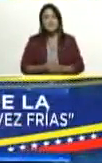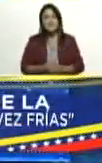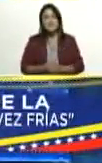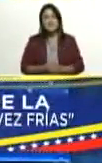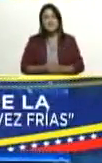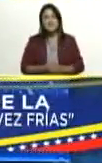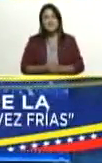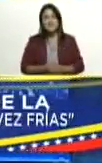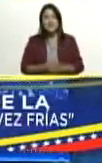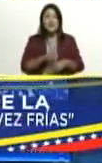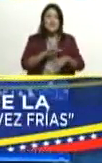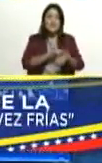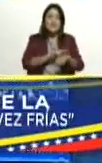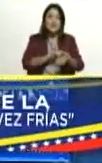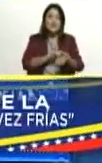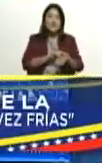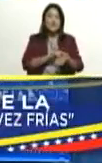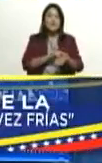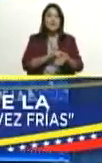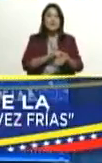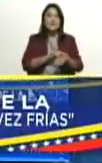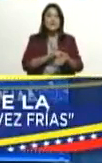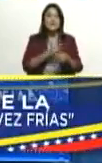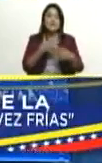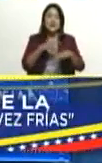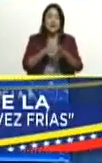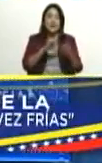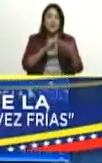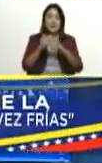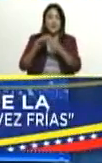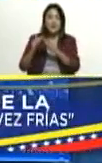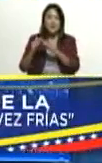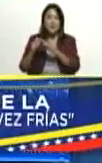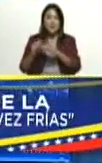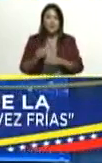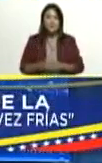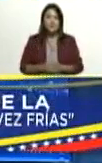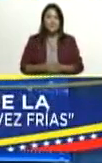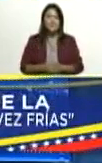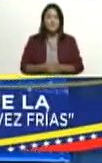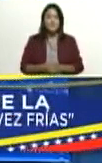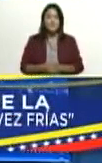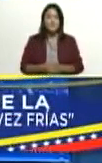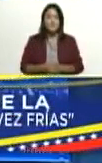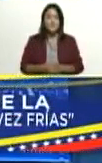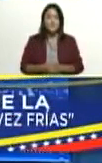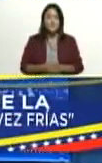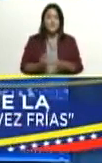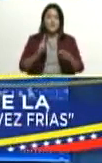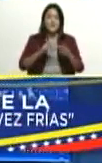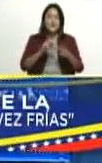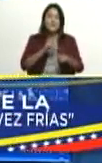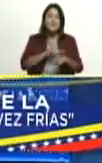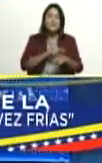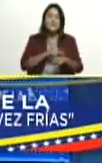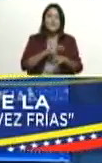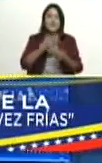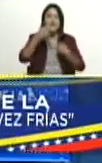En medicina general integral, en gestión integral de centros